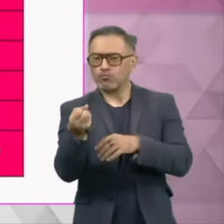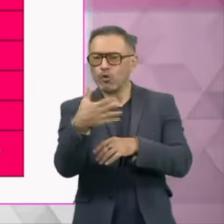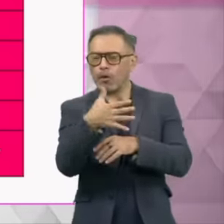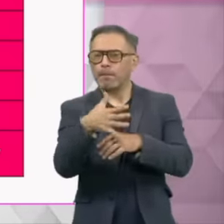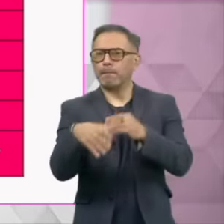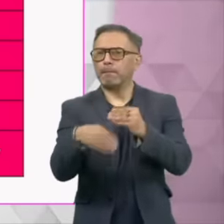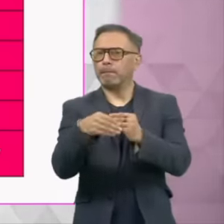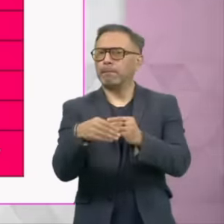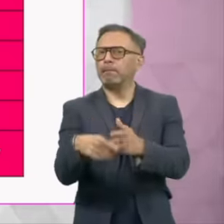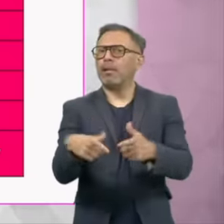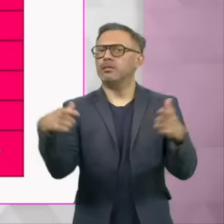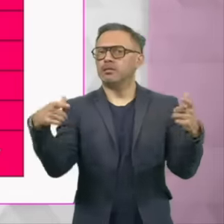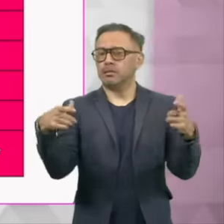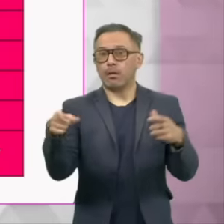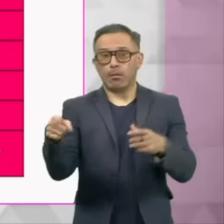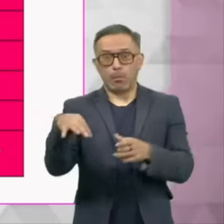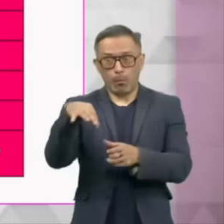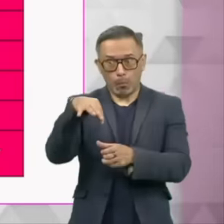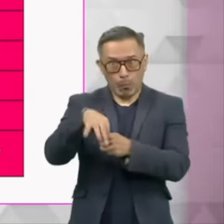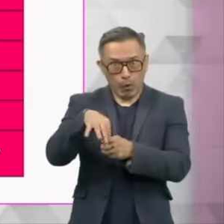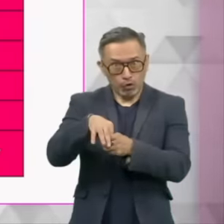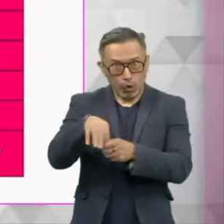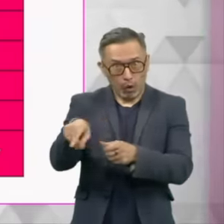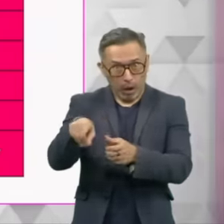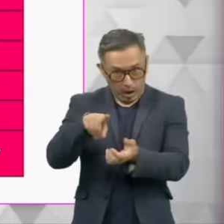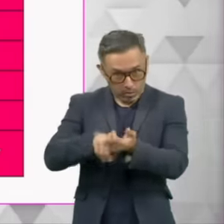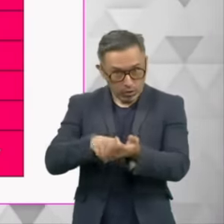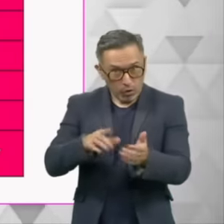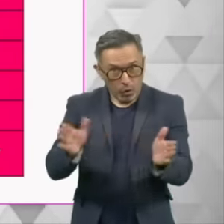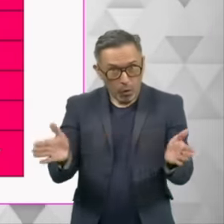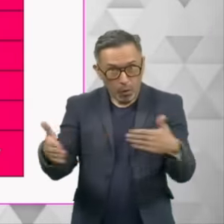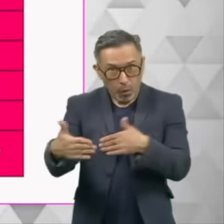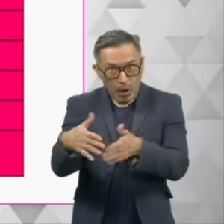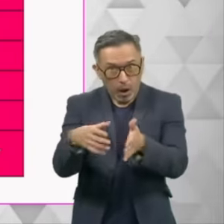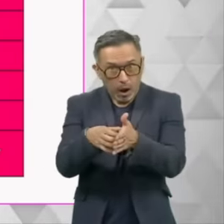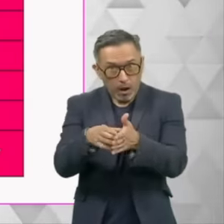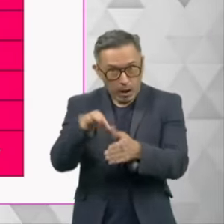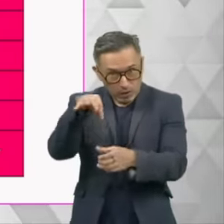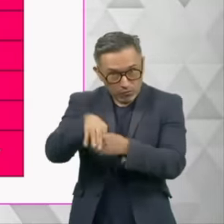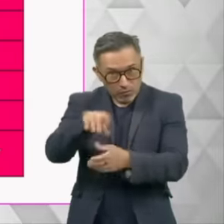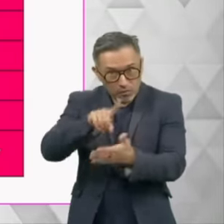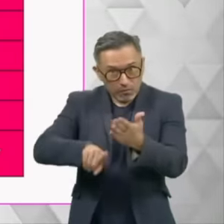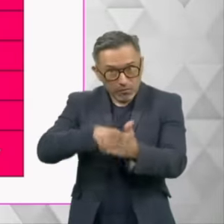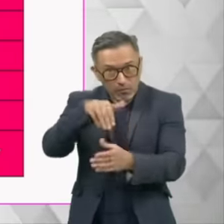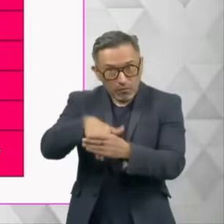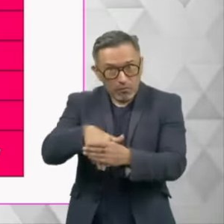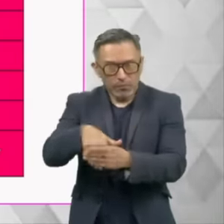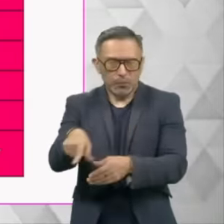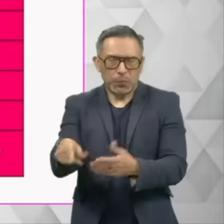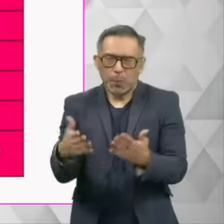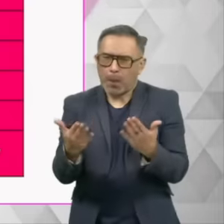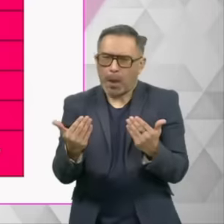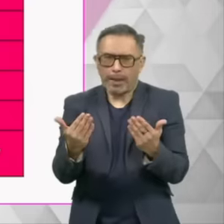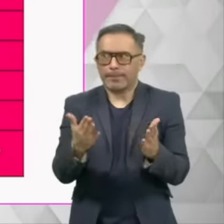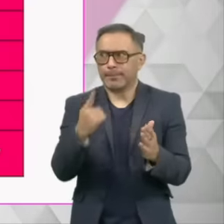cierto, nadie depositó en las urnas. Veamos ahora la columna E.